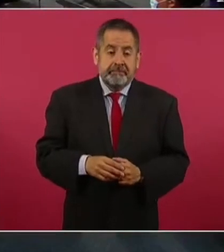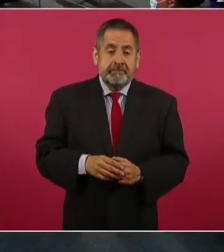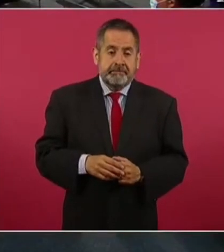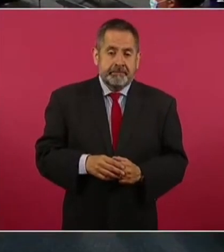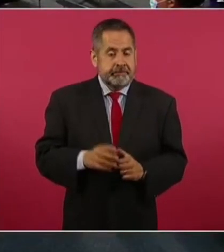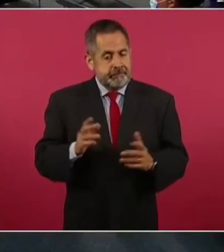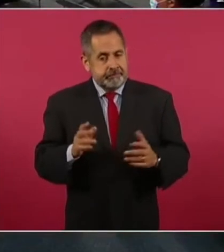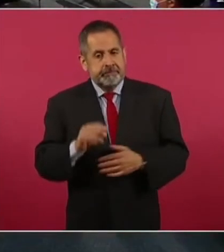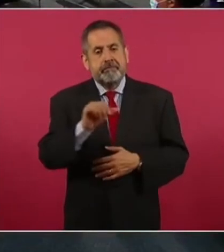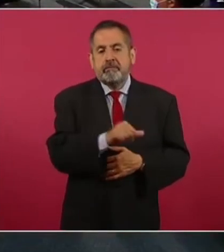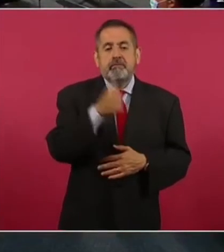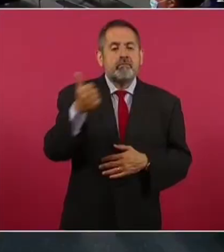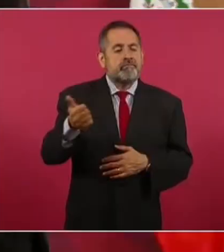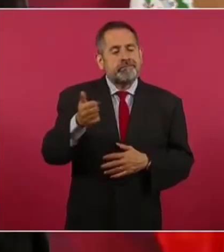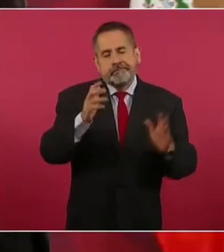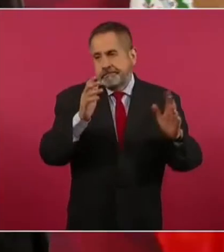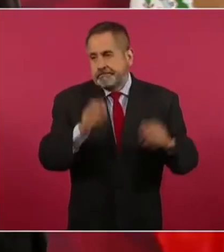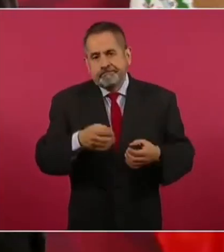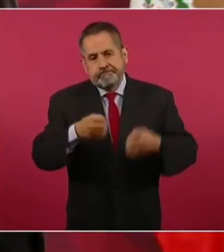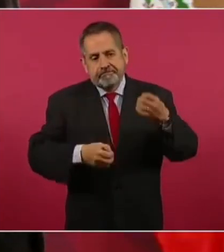Sin embargo, hay otros